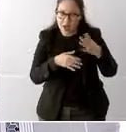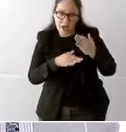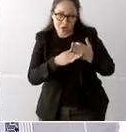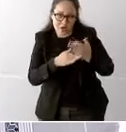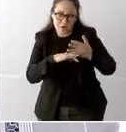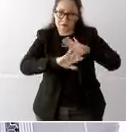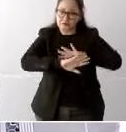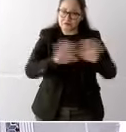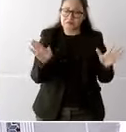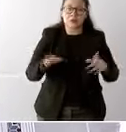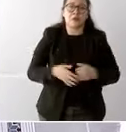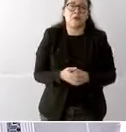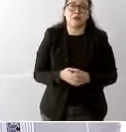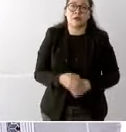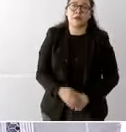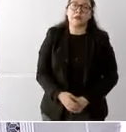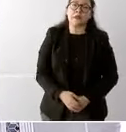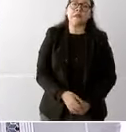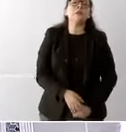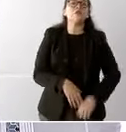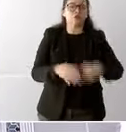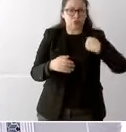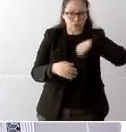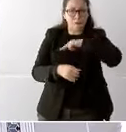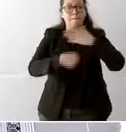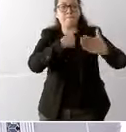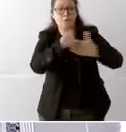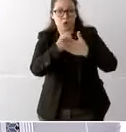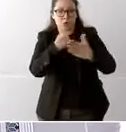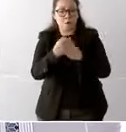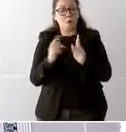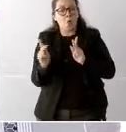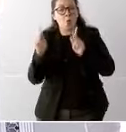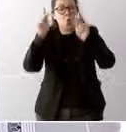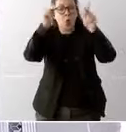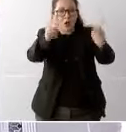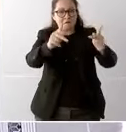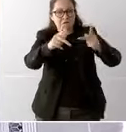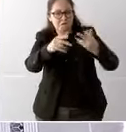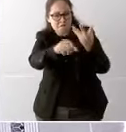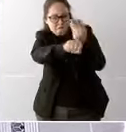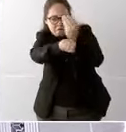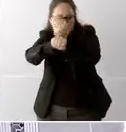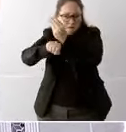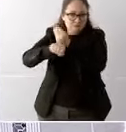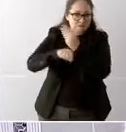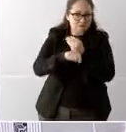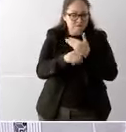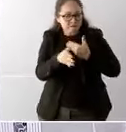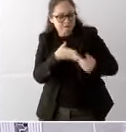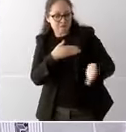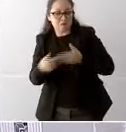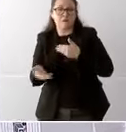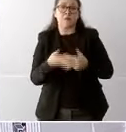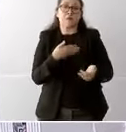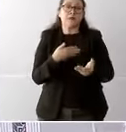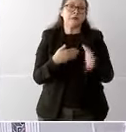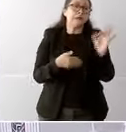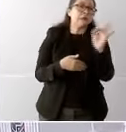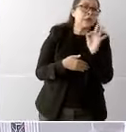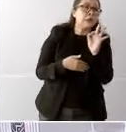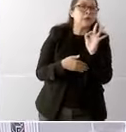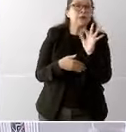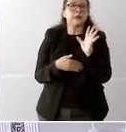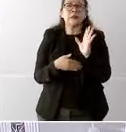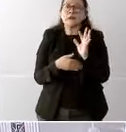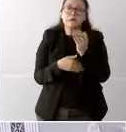y vamos a rehabilitar los puentes, y aunque en una primera etapa pasemos de 15 kilómetros